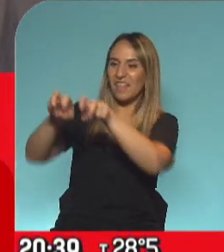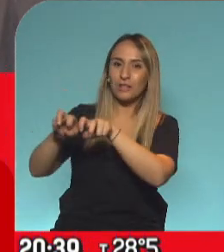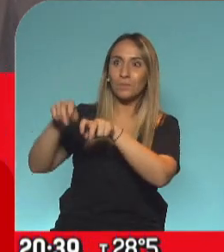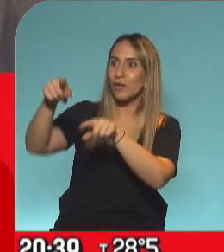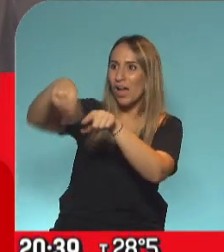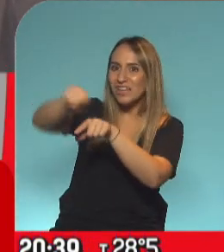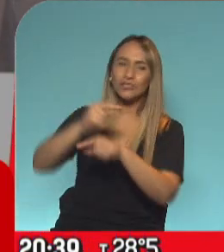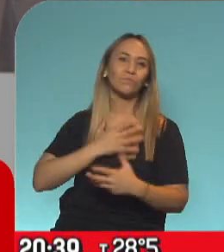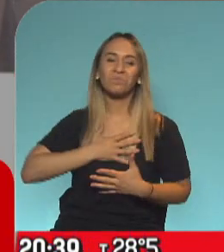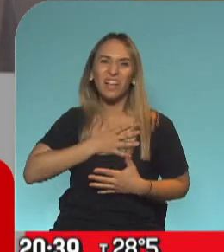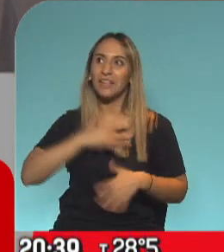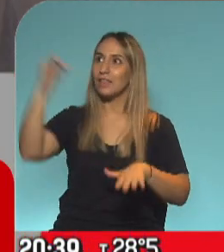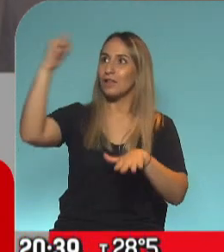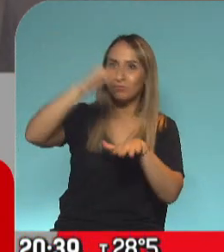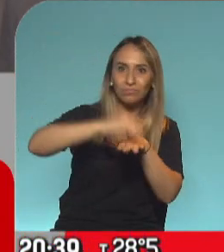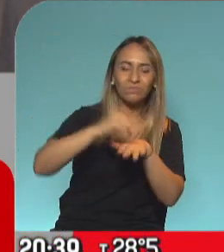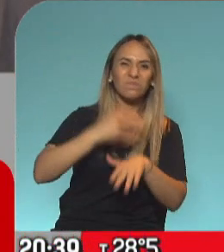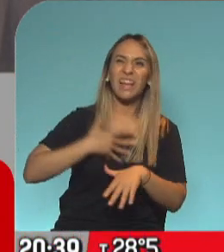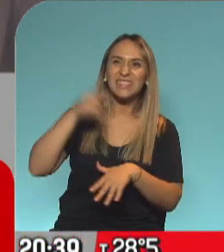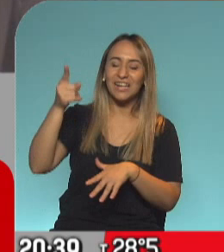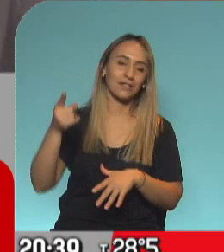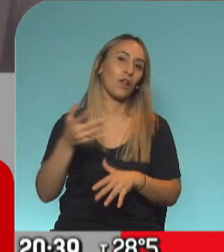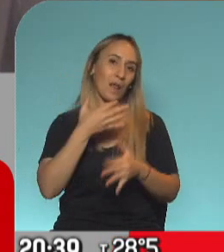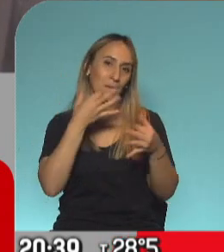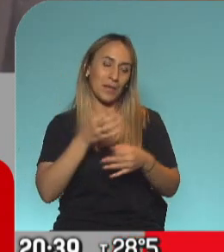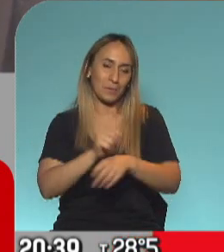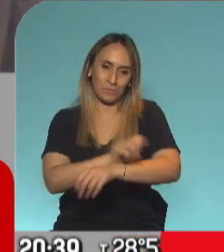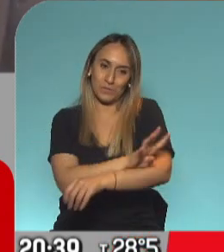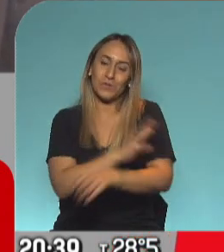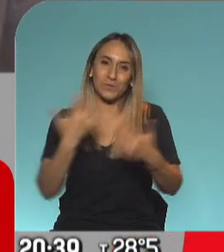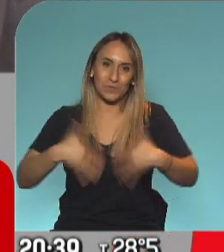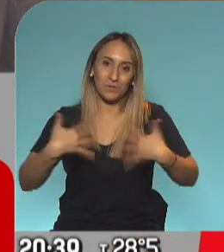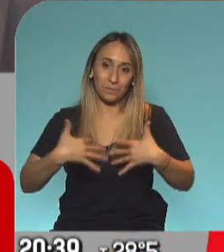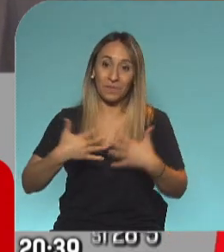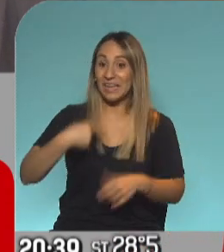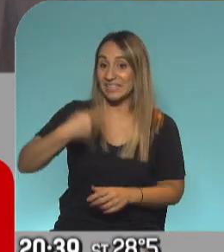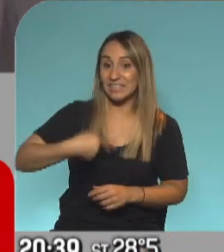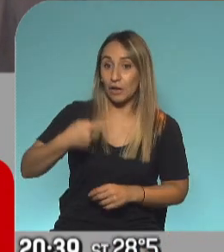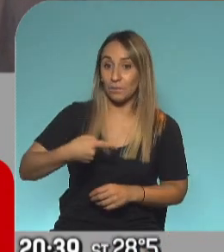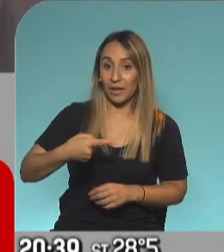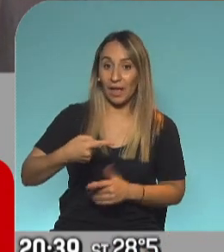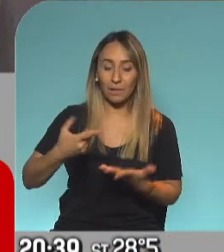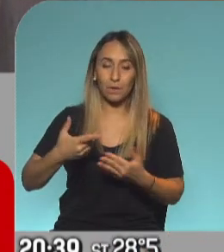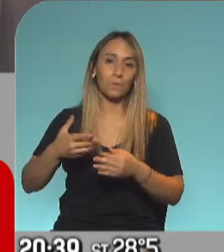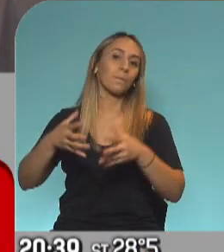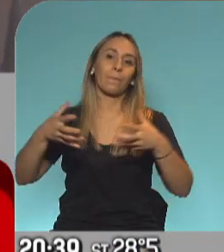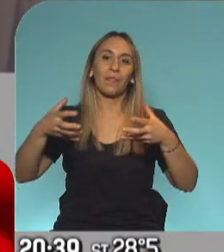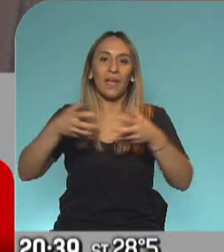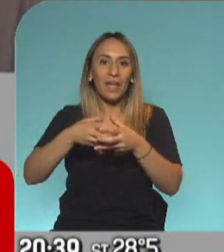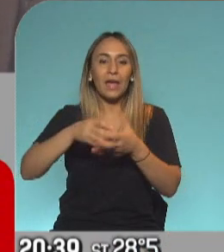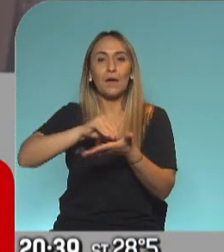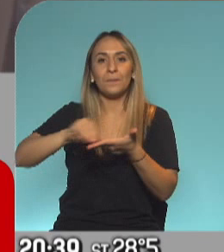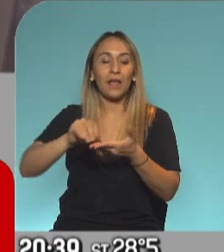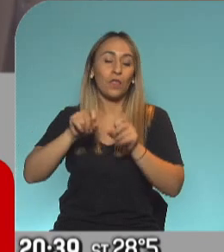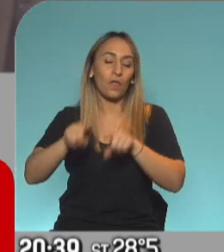viajar? Sí, nada, muy emotivo. Siempre la tripulación de aerolíneas, el personal de